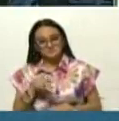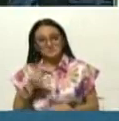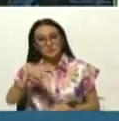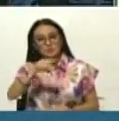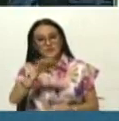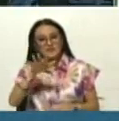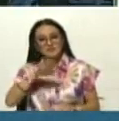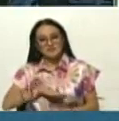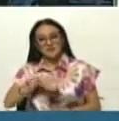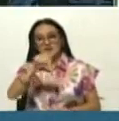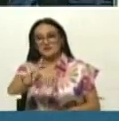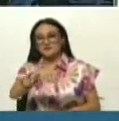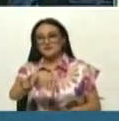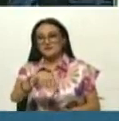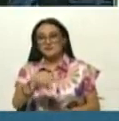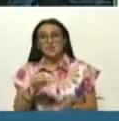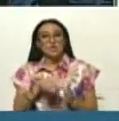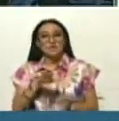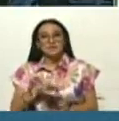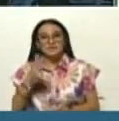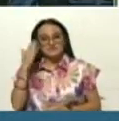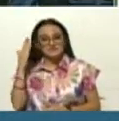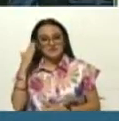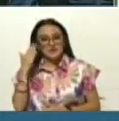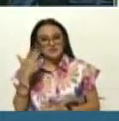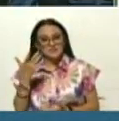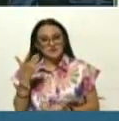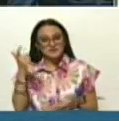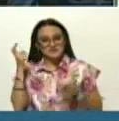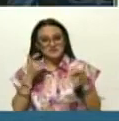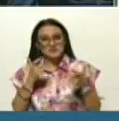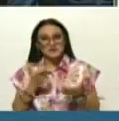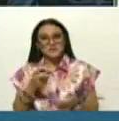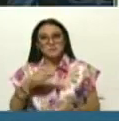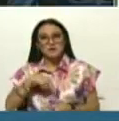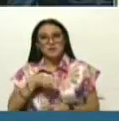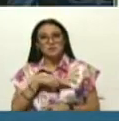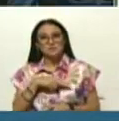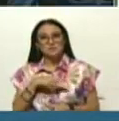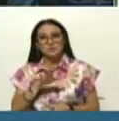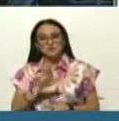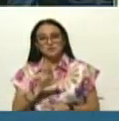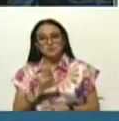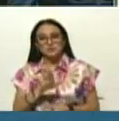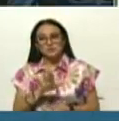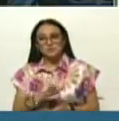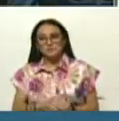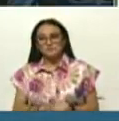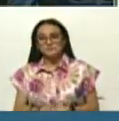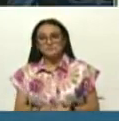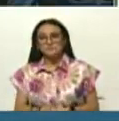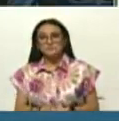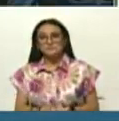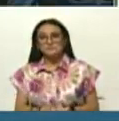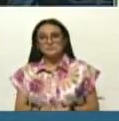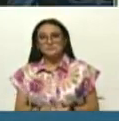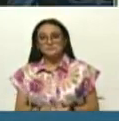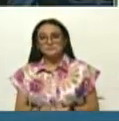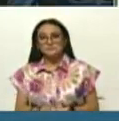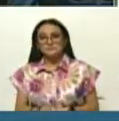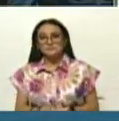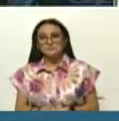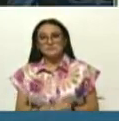aquí. Donde esté, sabe el comandante Chávez, y para nosotros esa es la guía, que es la integración de los